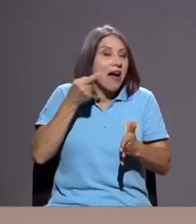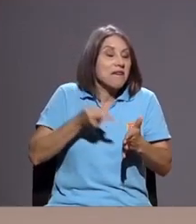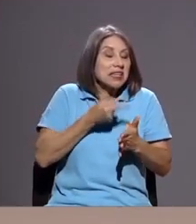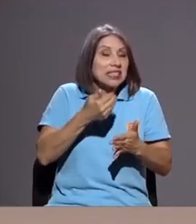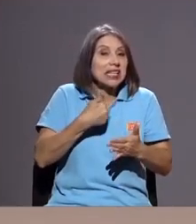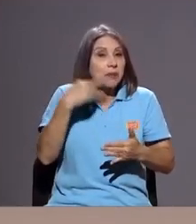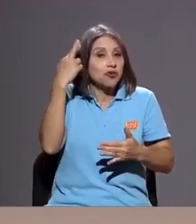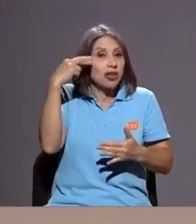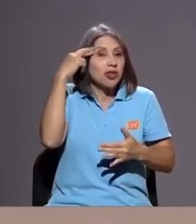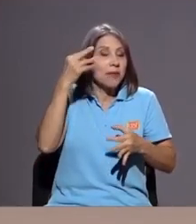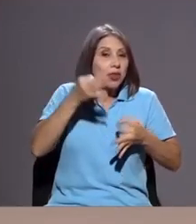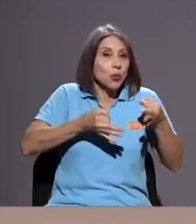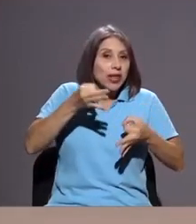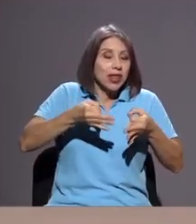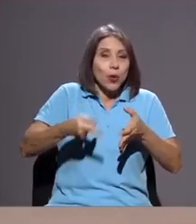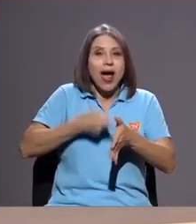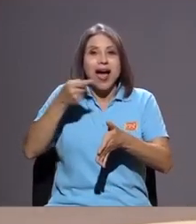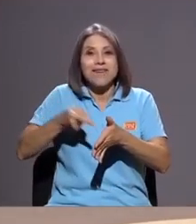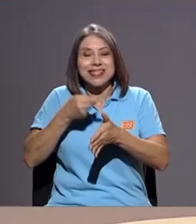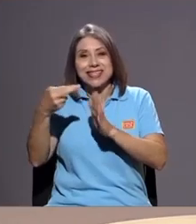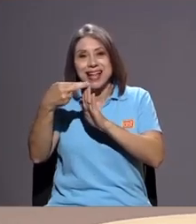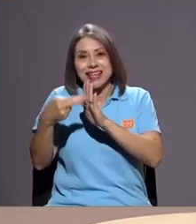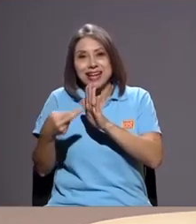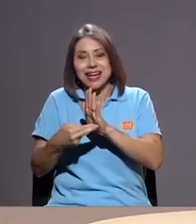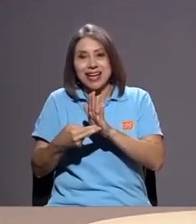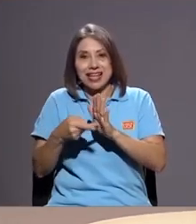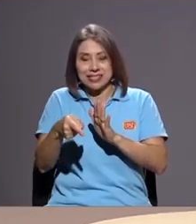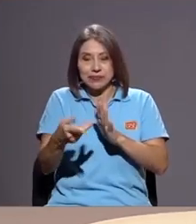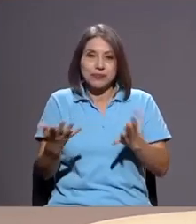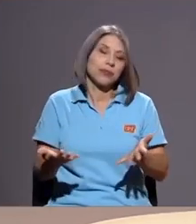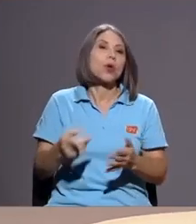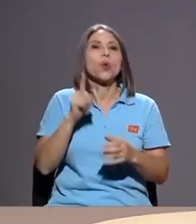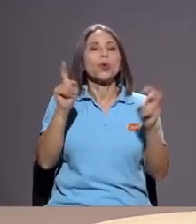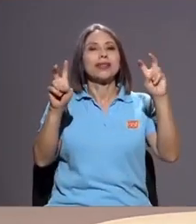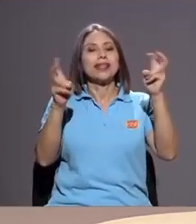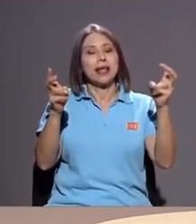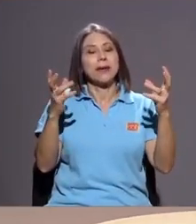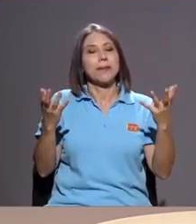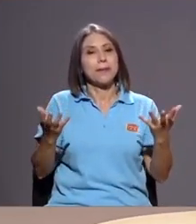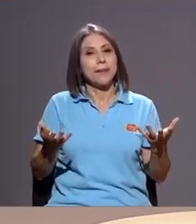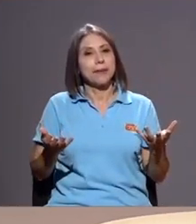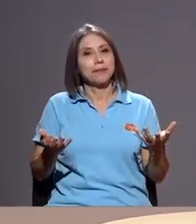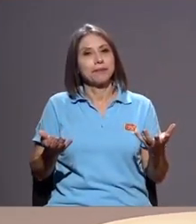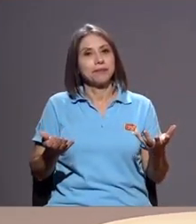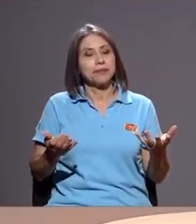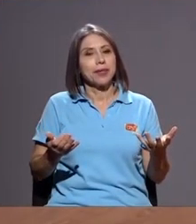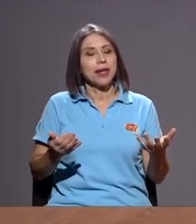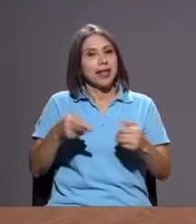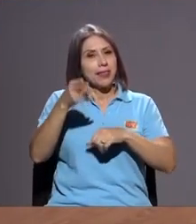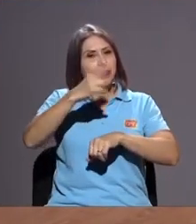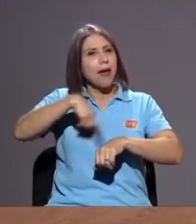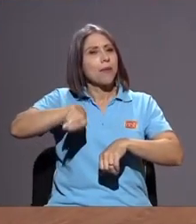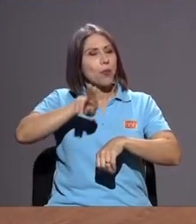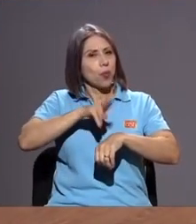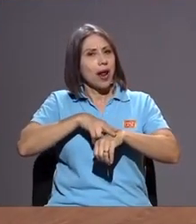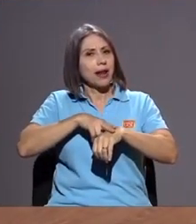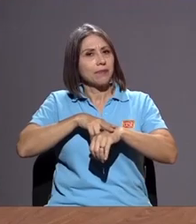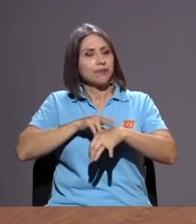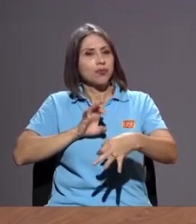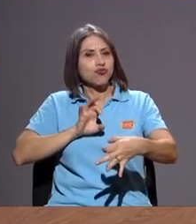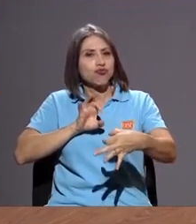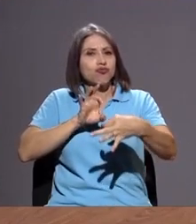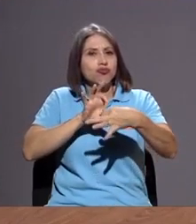las reglas de juego de ese razonamiento. Uno de los temas que me parece que, que va natural alrededor de lo